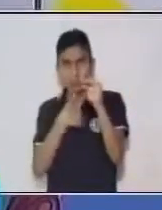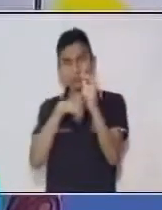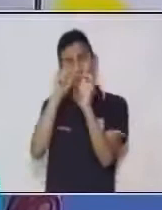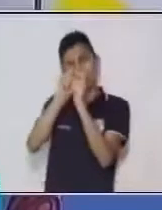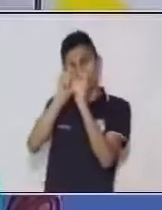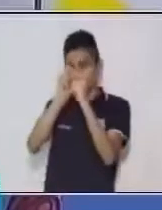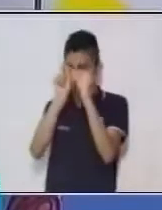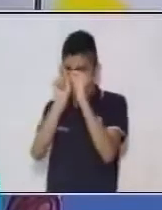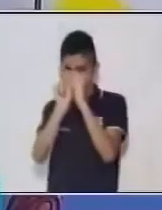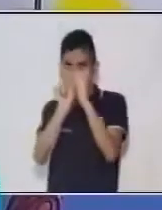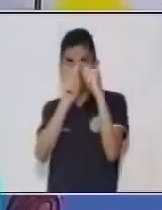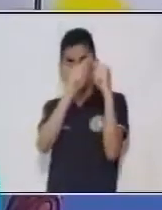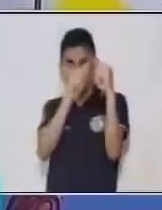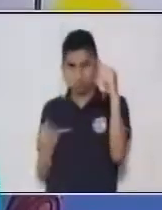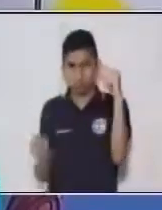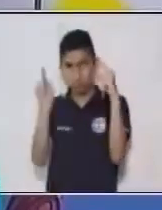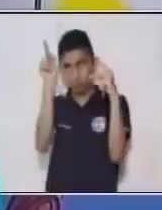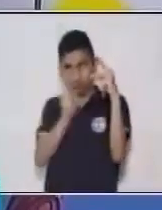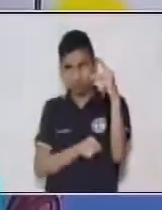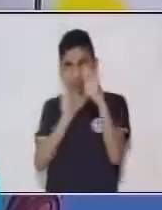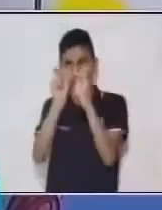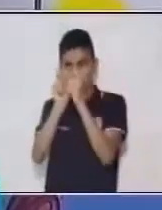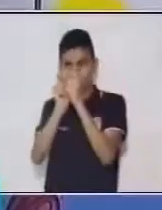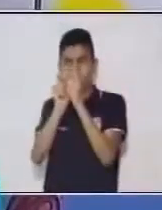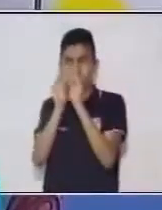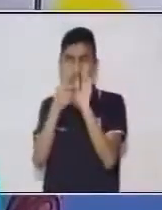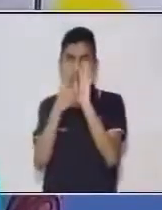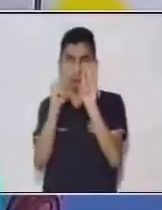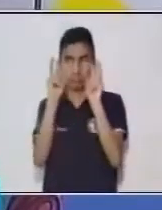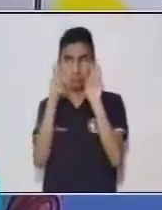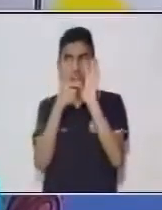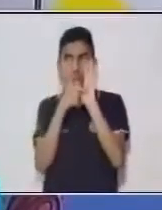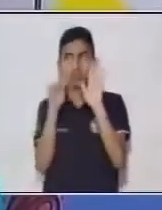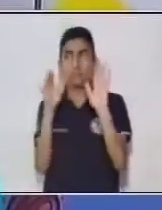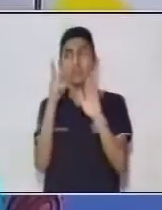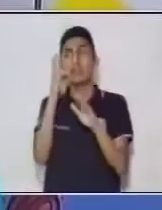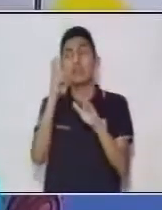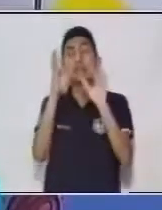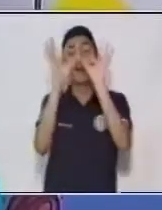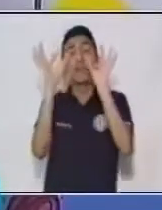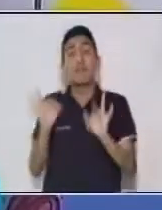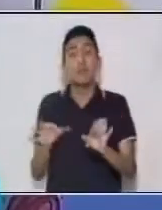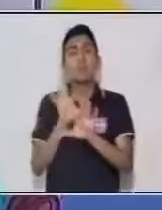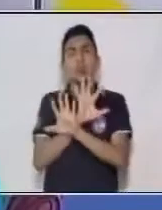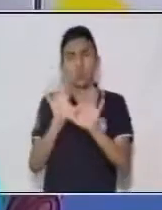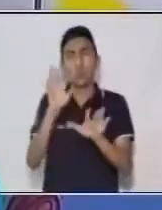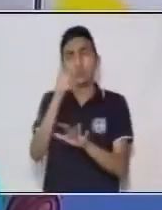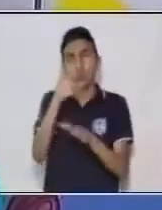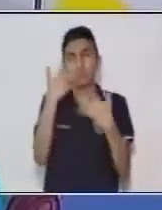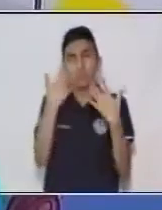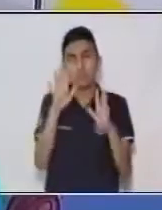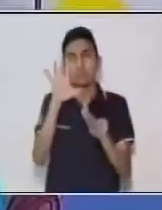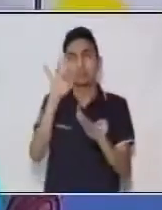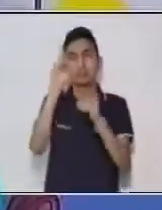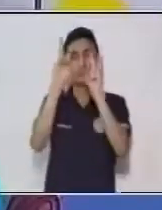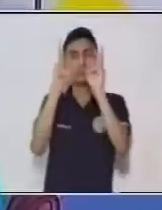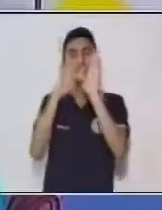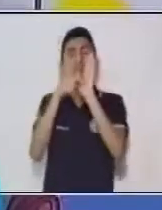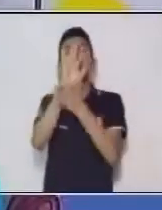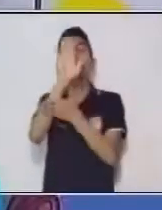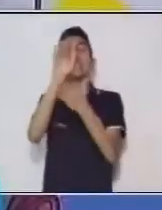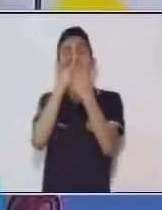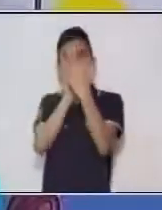ejes, trazas las diagonales y de esa manera vas a encontrar el